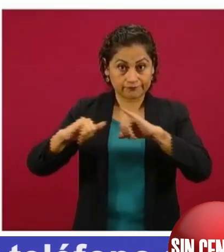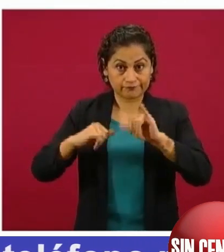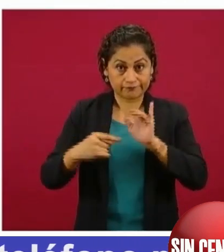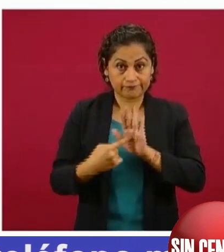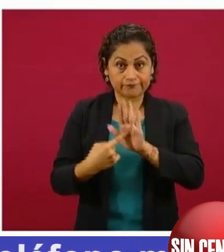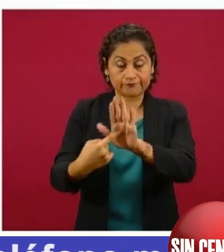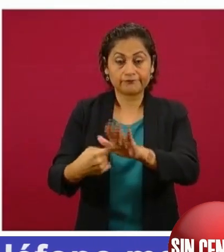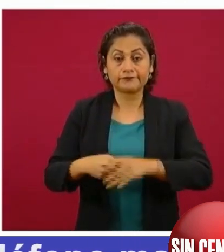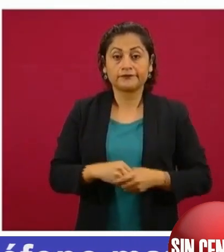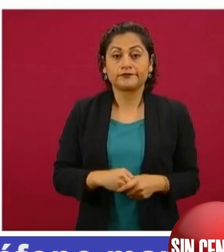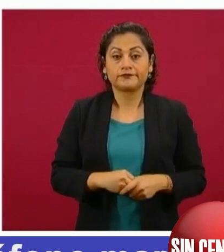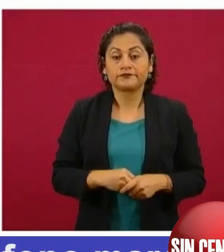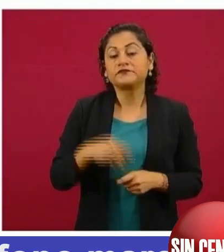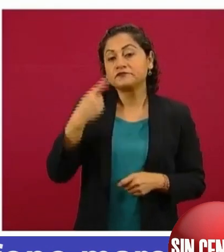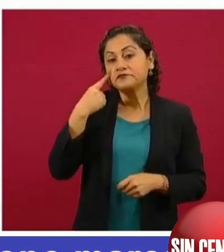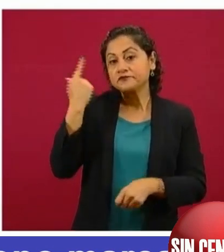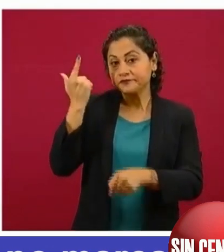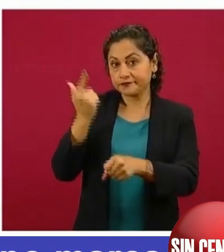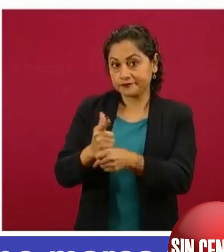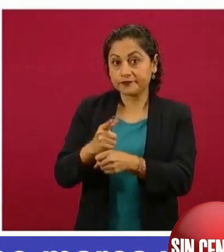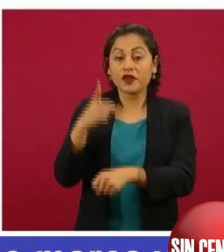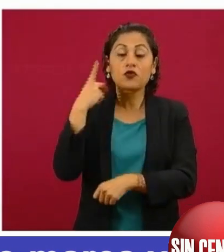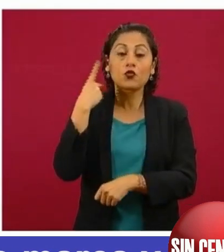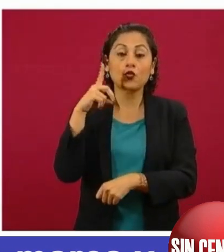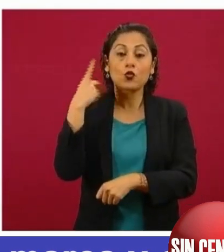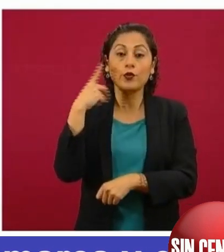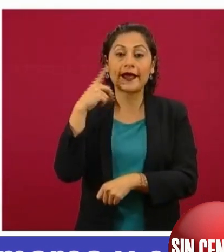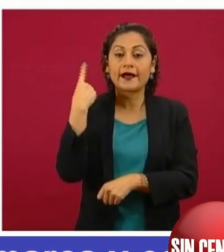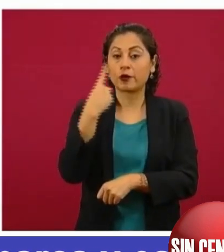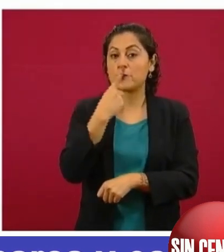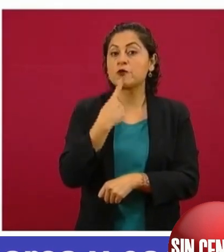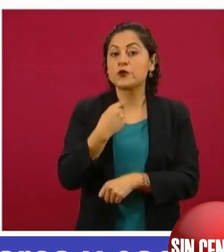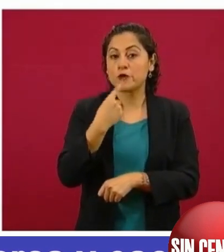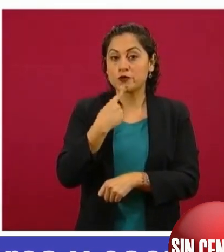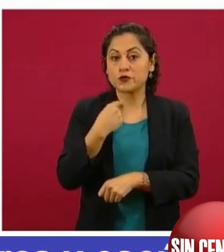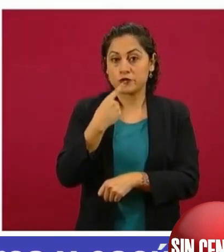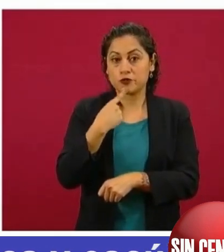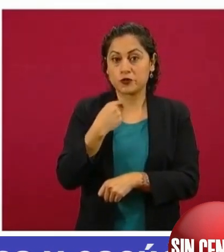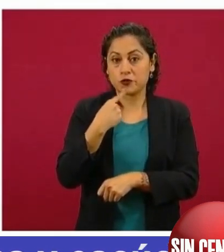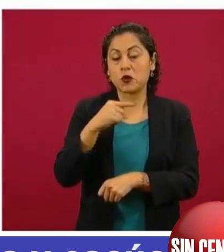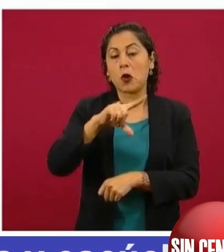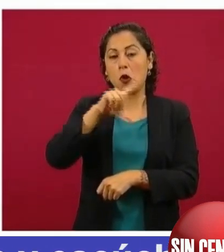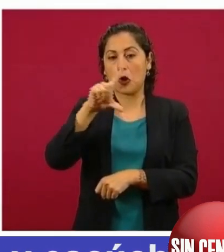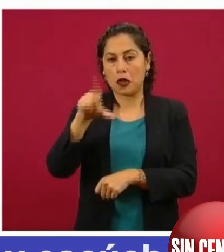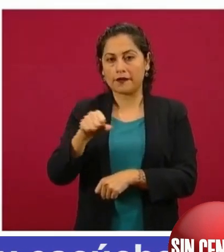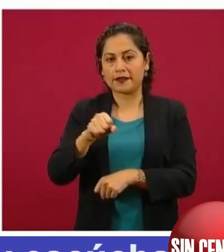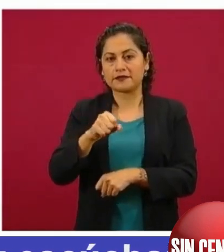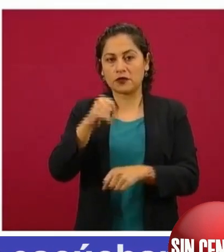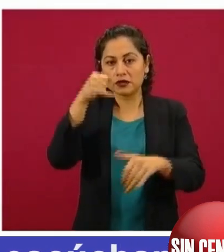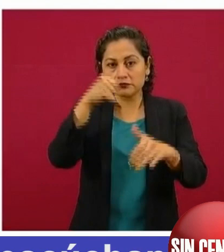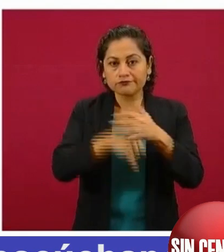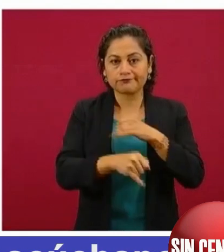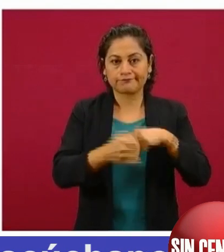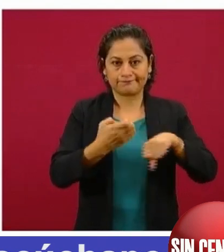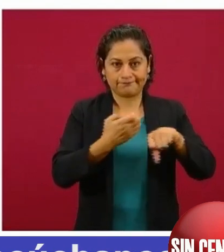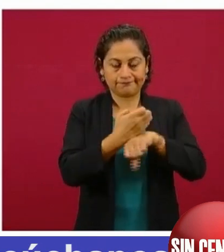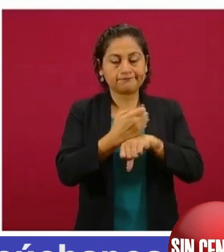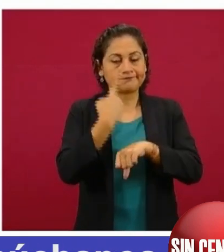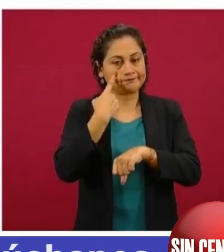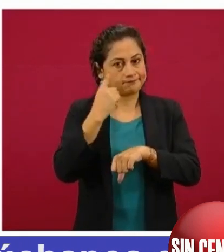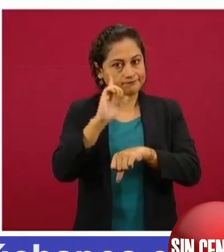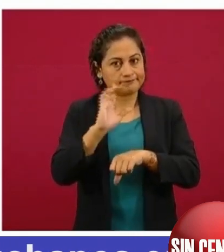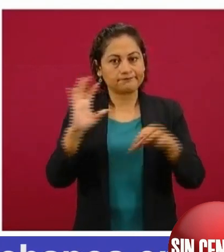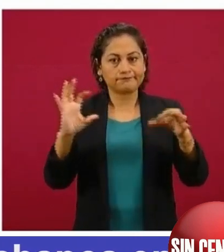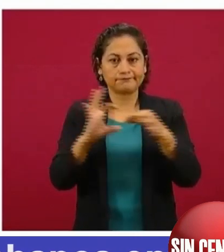es la adición de Durango en el semáforo rojo por las razones que se verán claras en sus curvas epidémicas, y el propio estado de